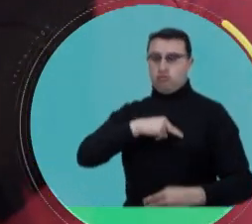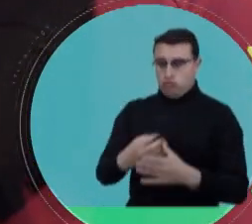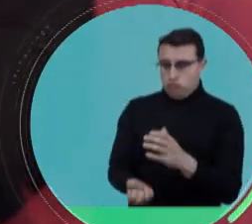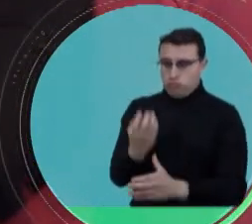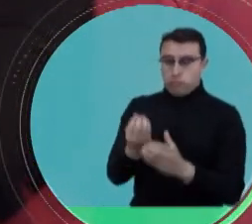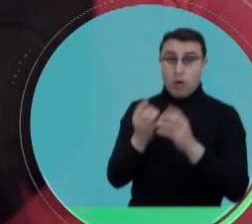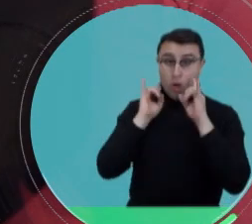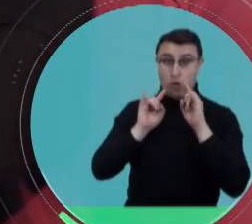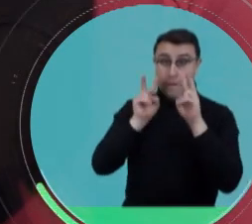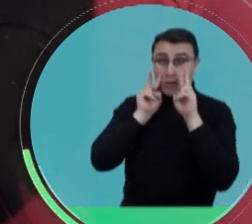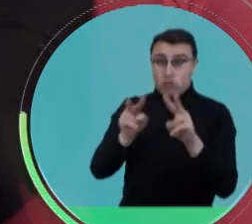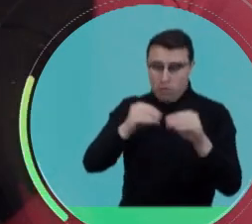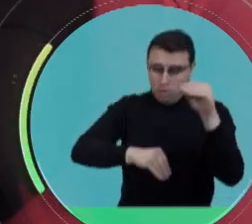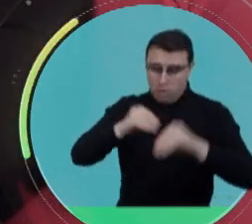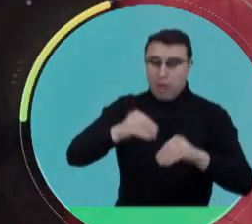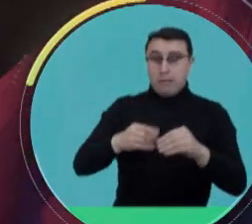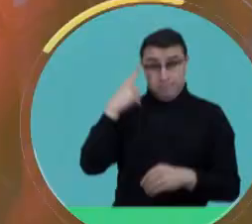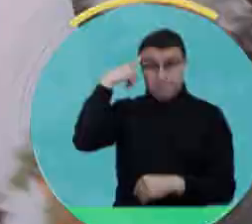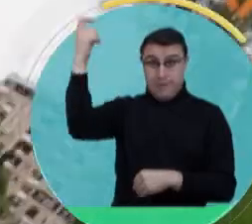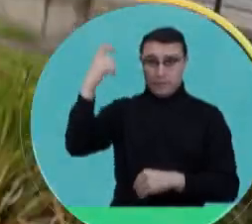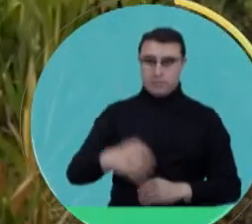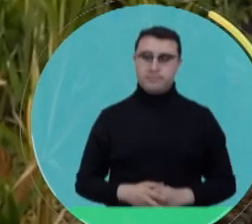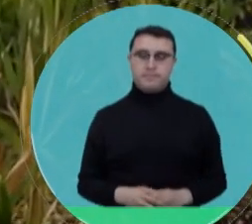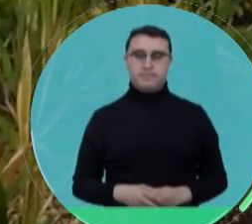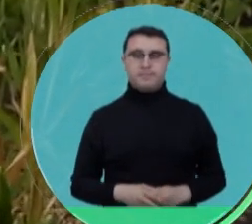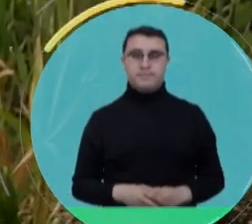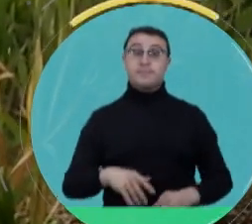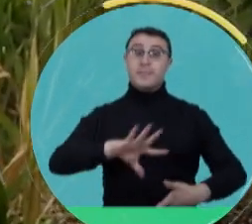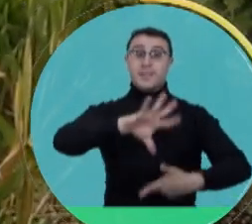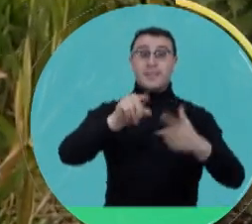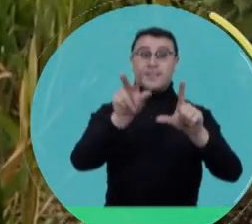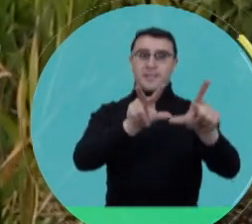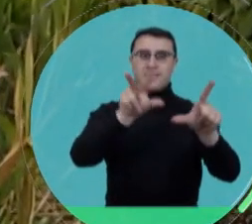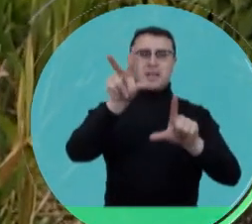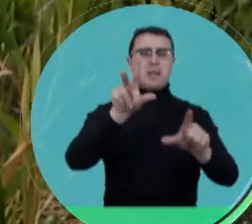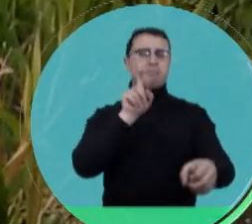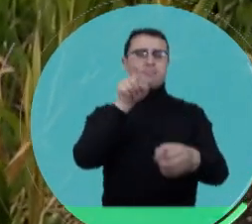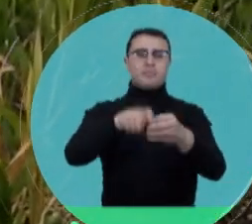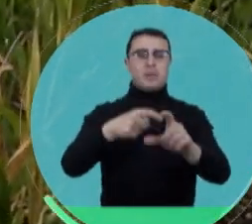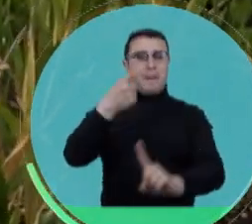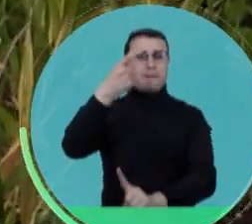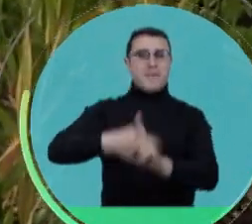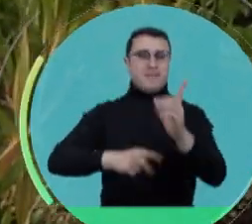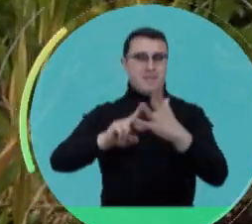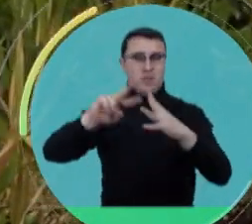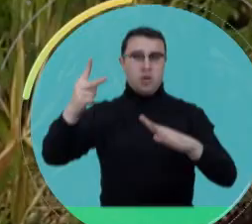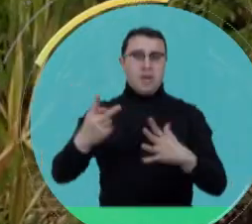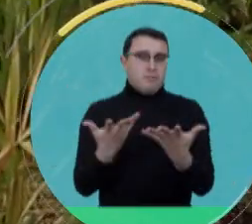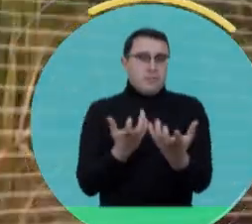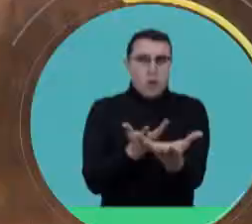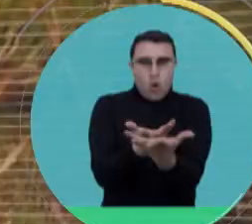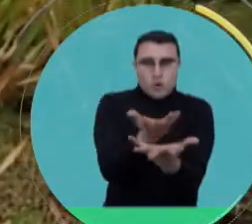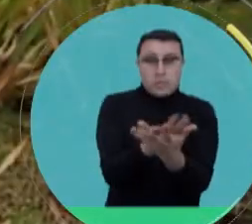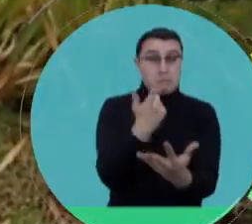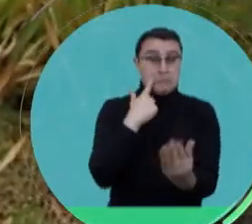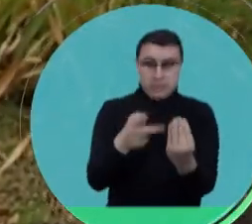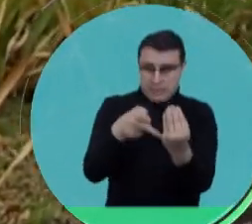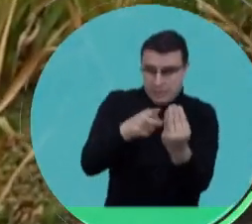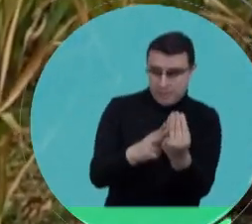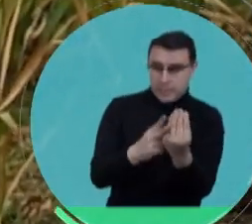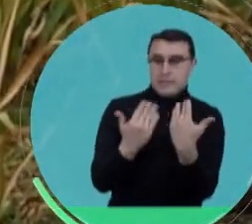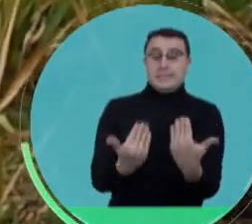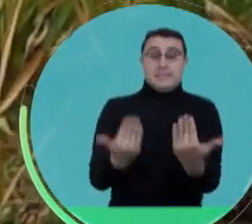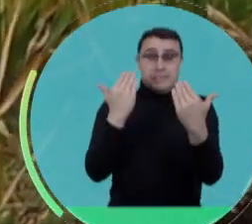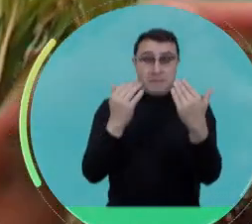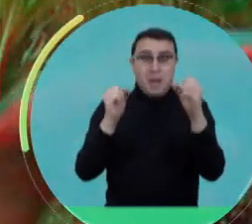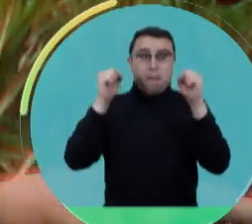los creadores audiovisuales y los creadores digitales enlace 13 se une al mes de la tecnología por eso te queremos recomendar una herramienta que